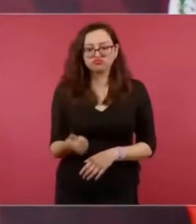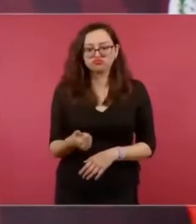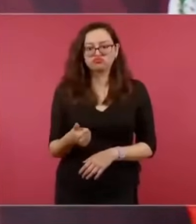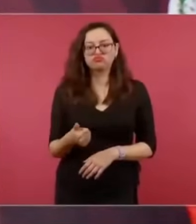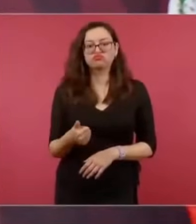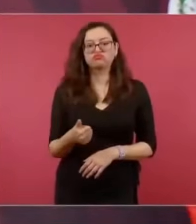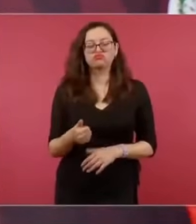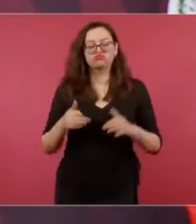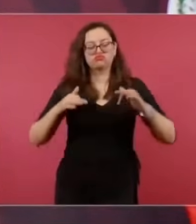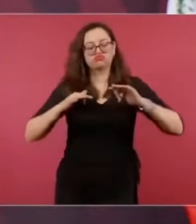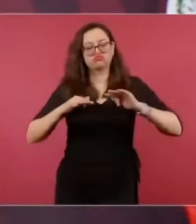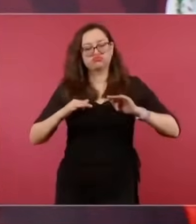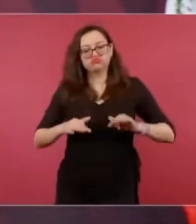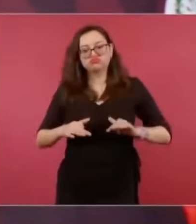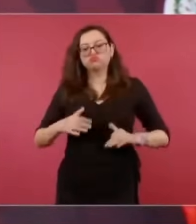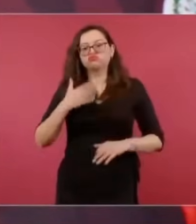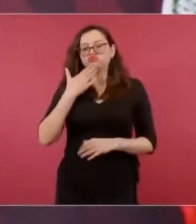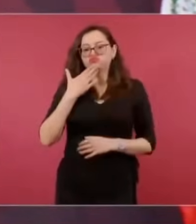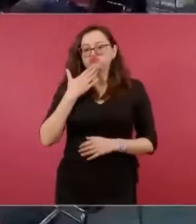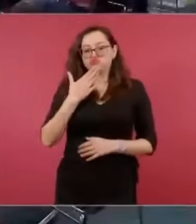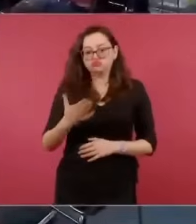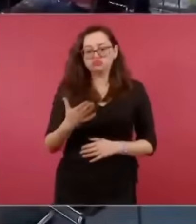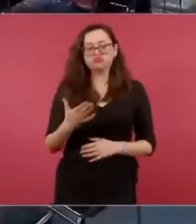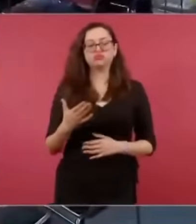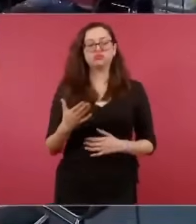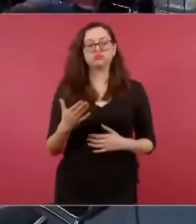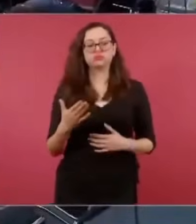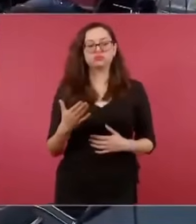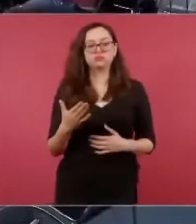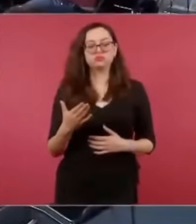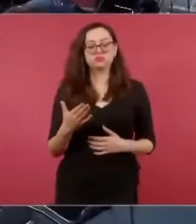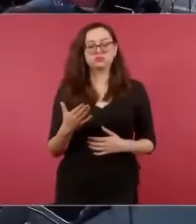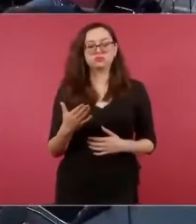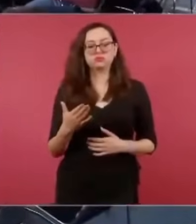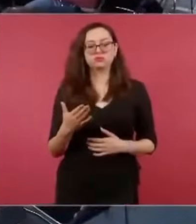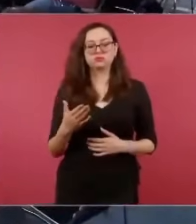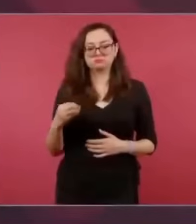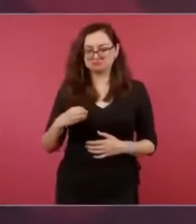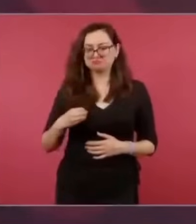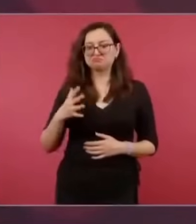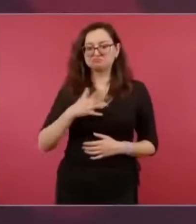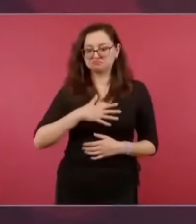de estar bien, porque eso es bienestar, estar bien,